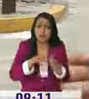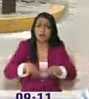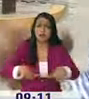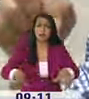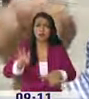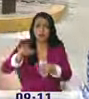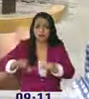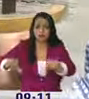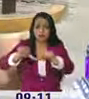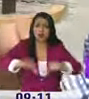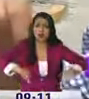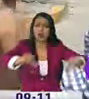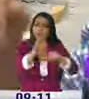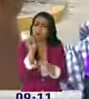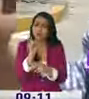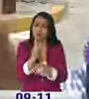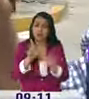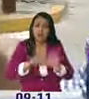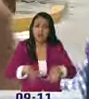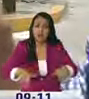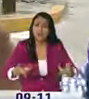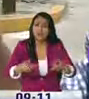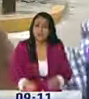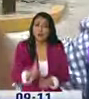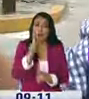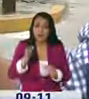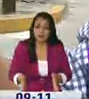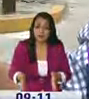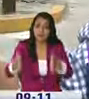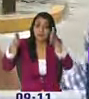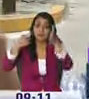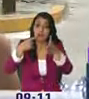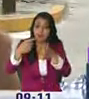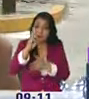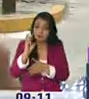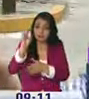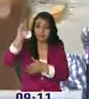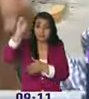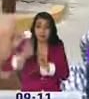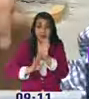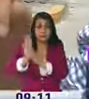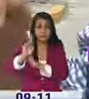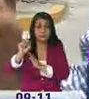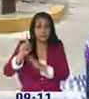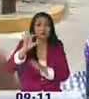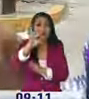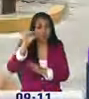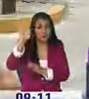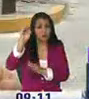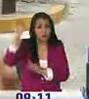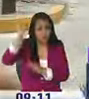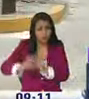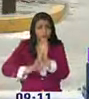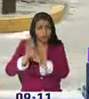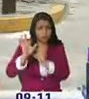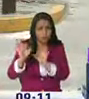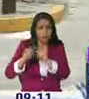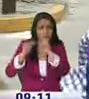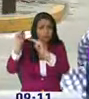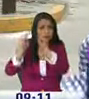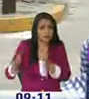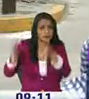aulas. Los alumnos también ocupan uno de los edificios que dicen que está al 60% de avance, cuando tiene el 99% de avance